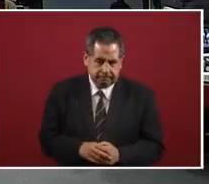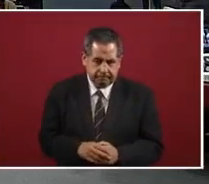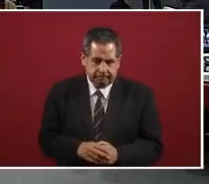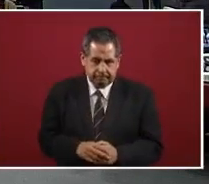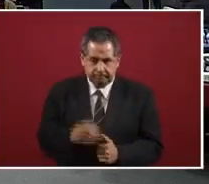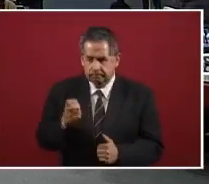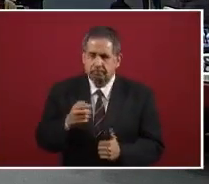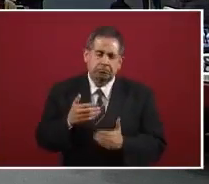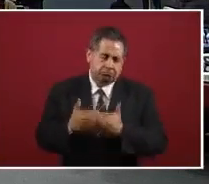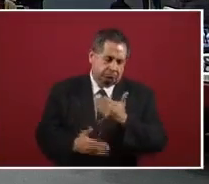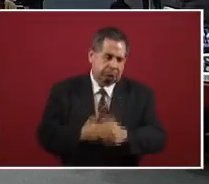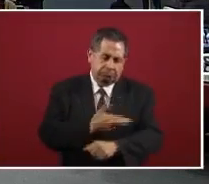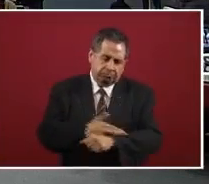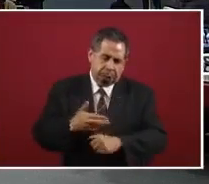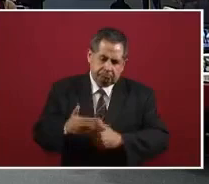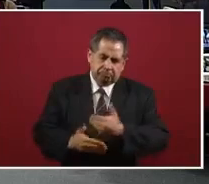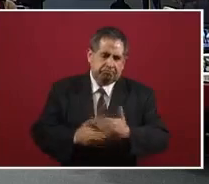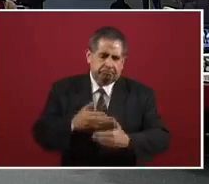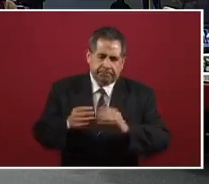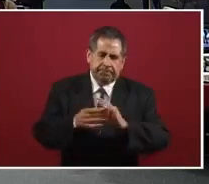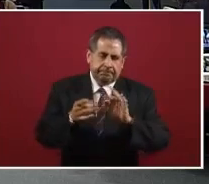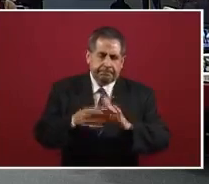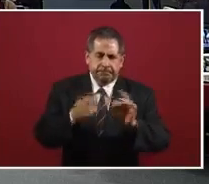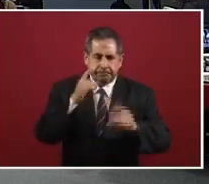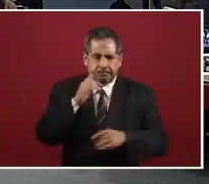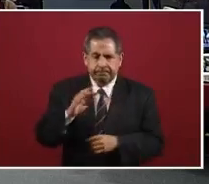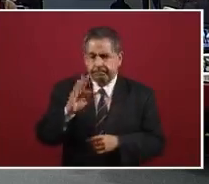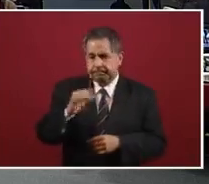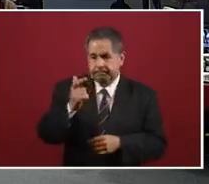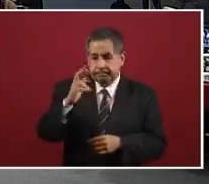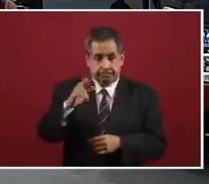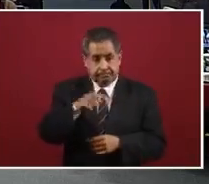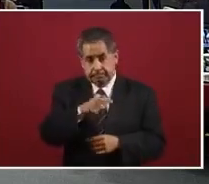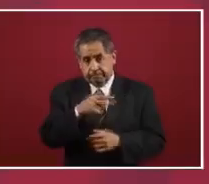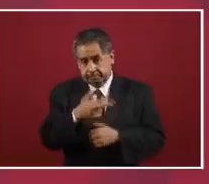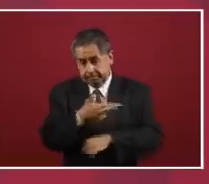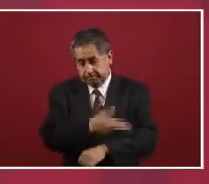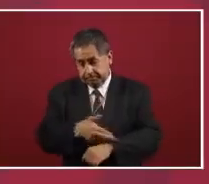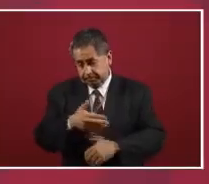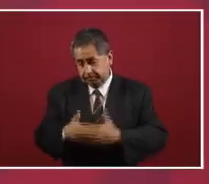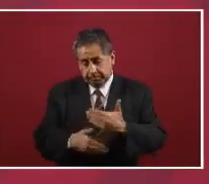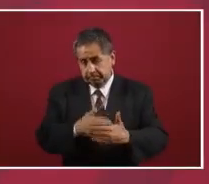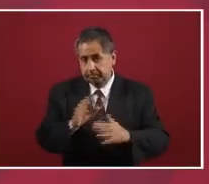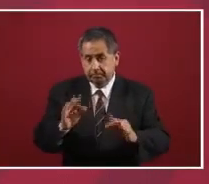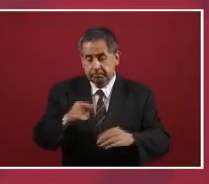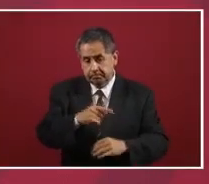Pues es un proceso, ¿no?, que tiene la Fiscalía General.